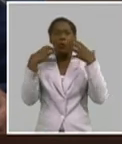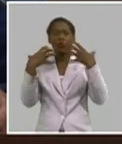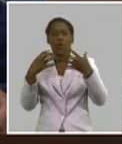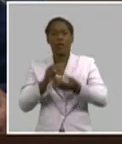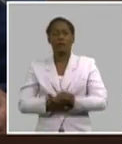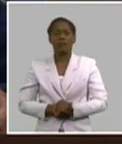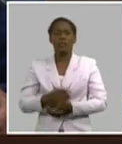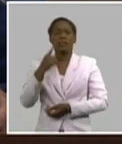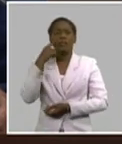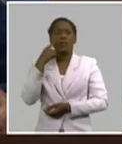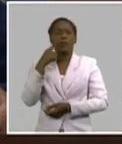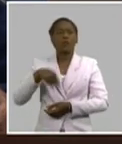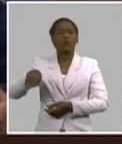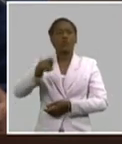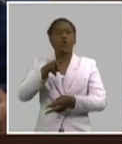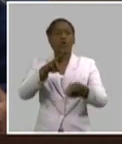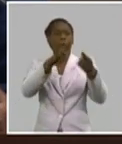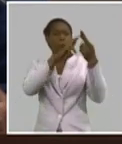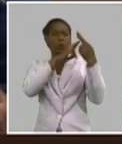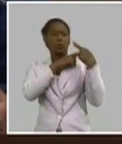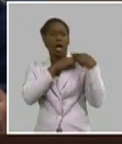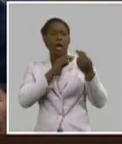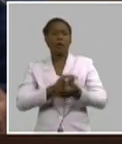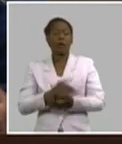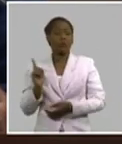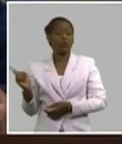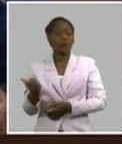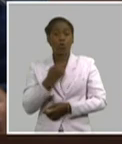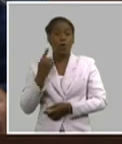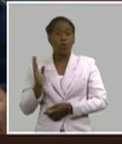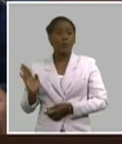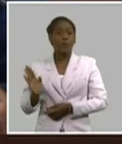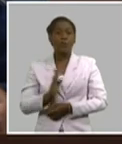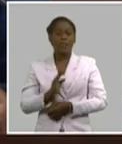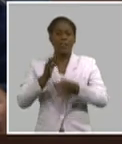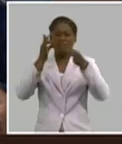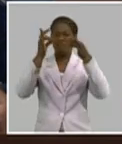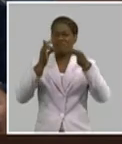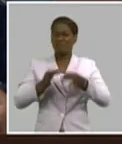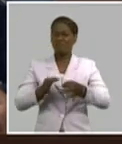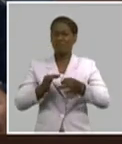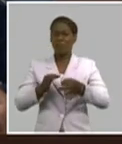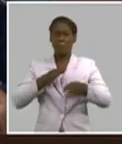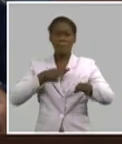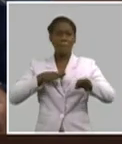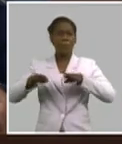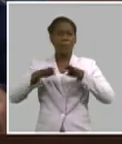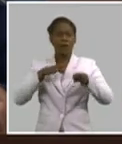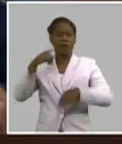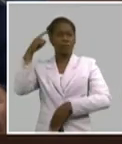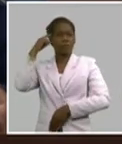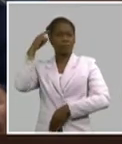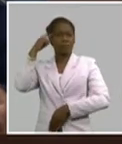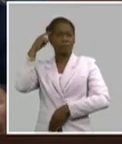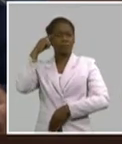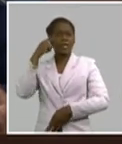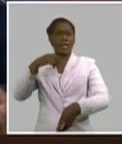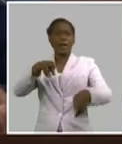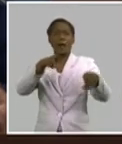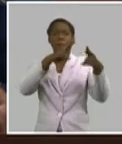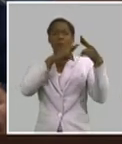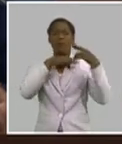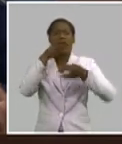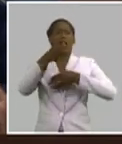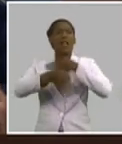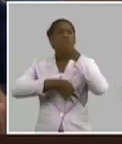con mucho compromiso. Ustedes han venido preparados al Congreso para discutir el tema. Han venido con responsabilidad de